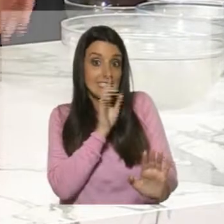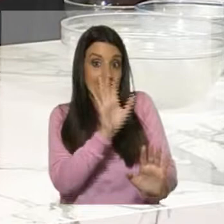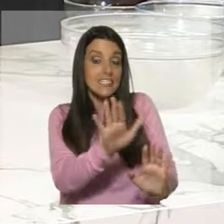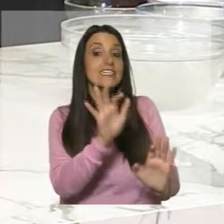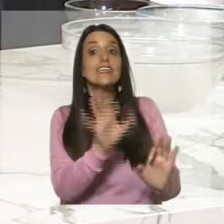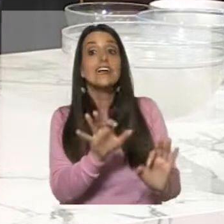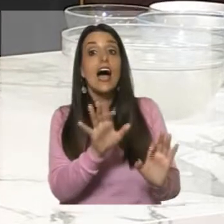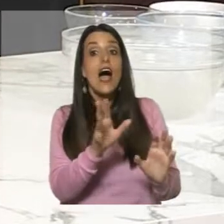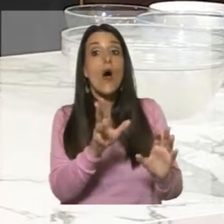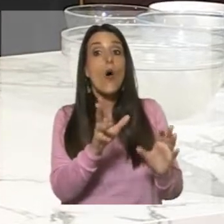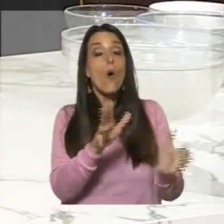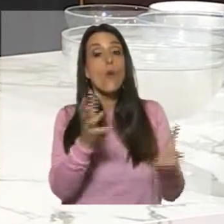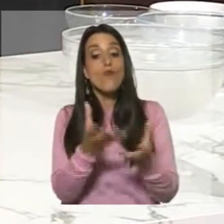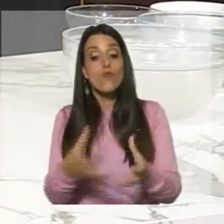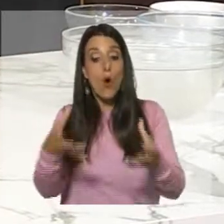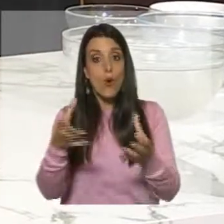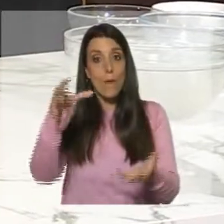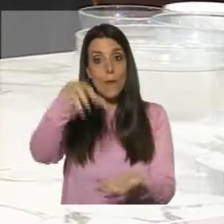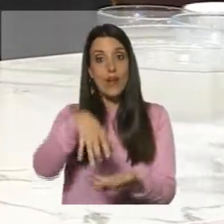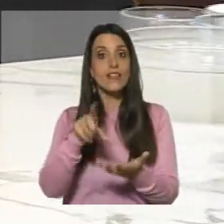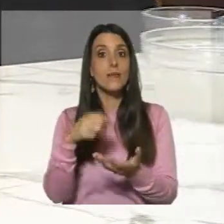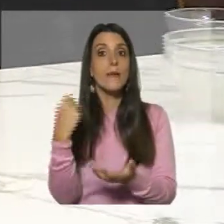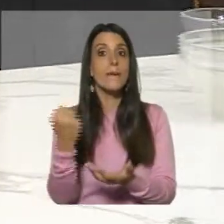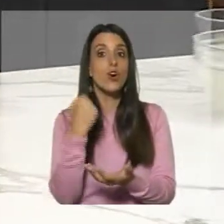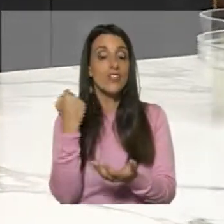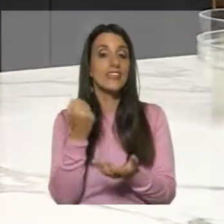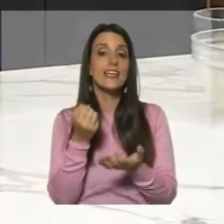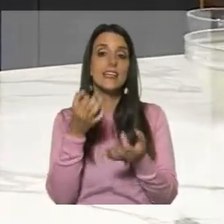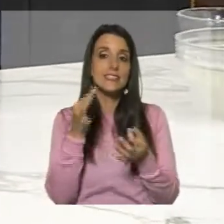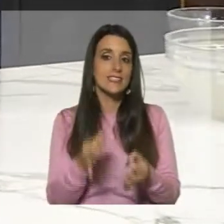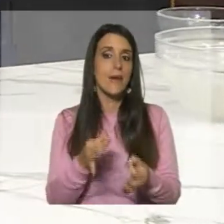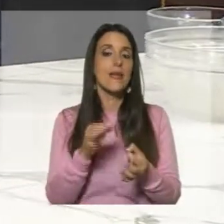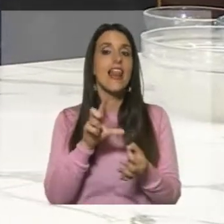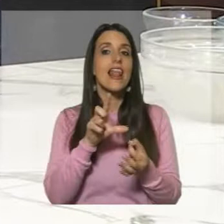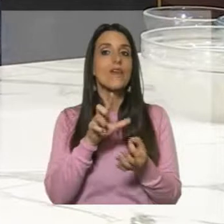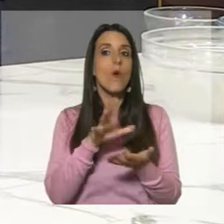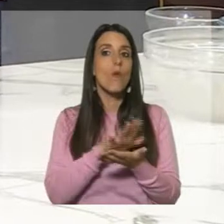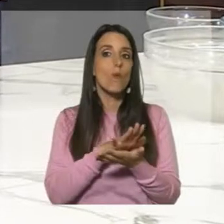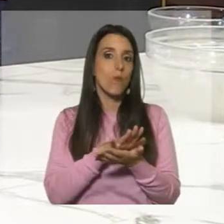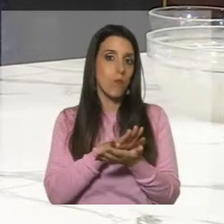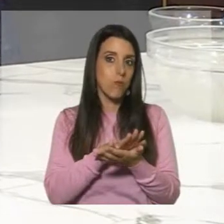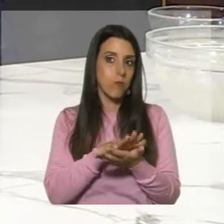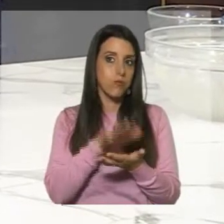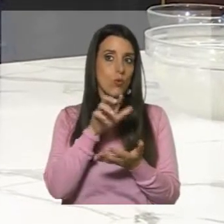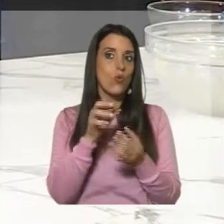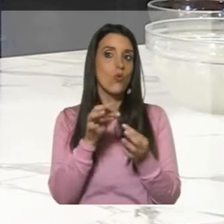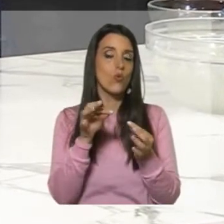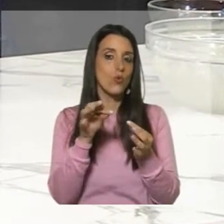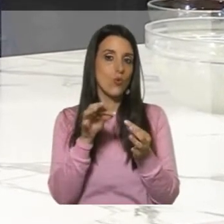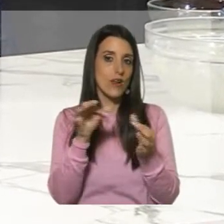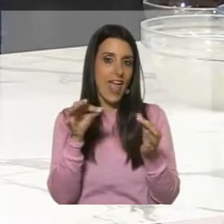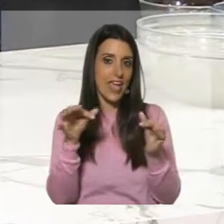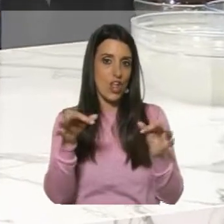sí, la podés volver al borde. ¿Y sabes qué es importante? ¿Qué? Siempre que vos tengas unas masas de levadura, yo tengo acá un trocito de separador,